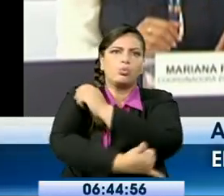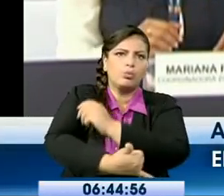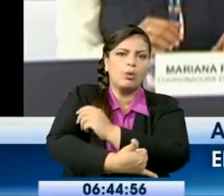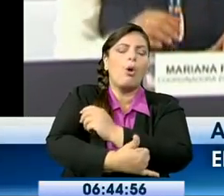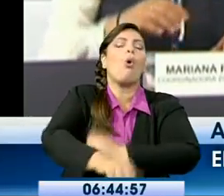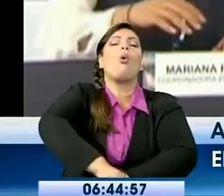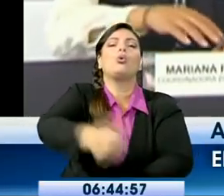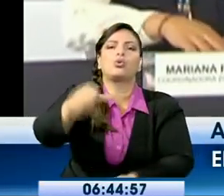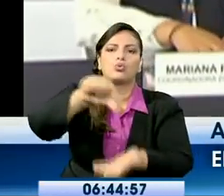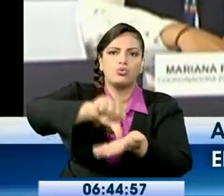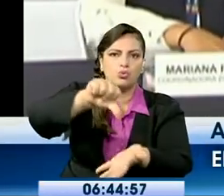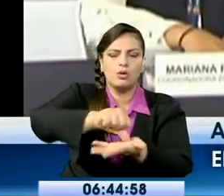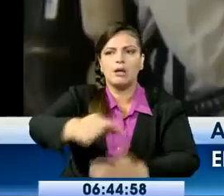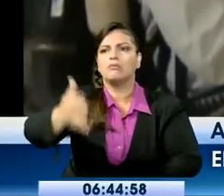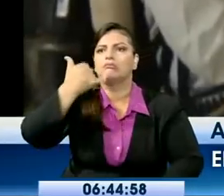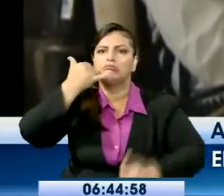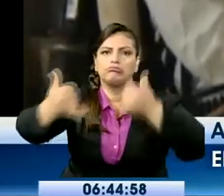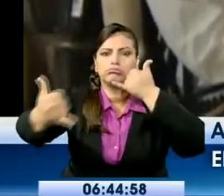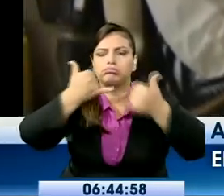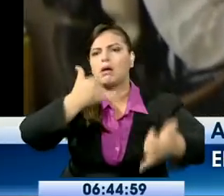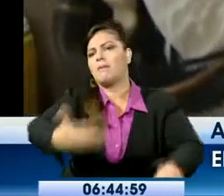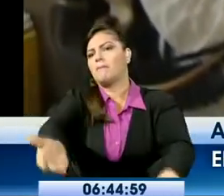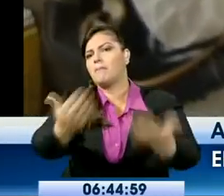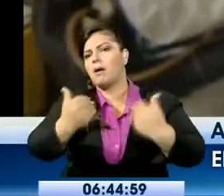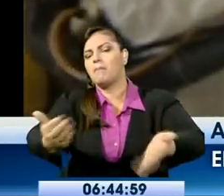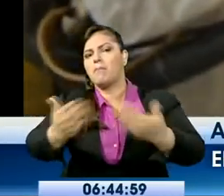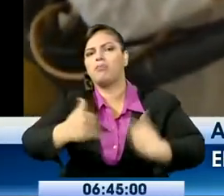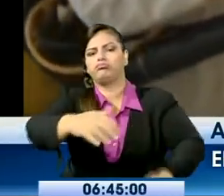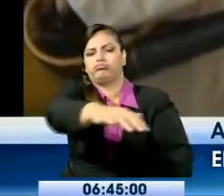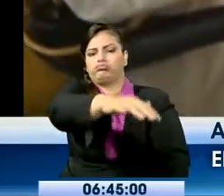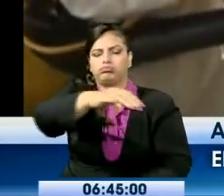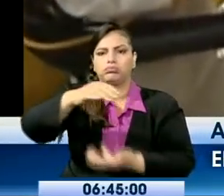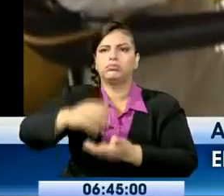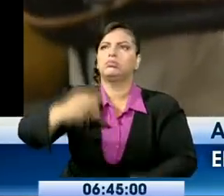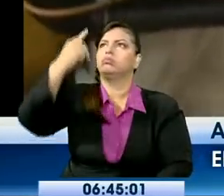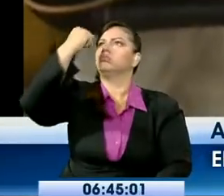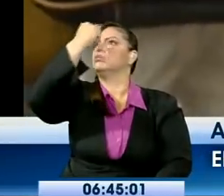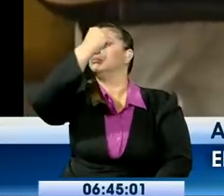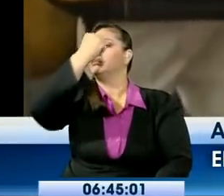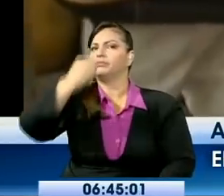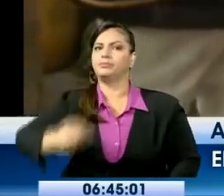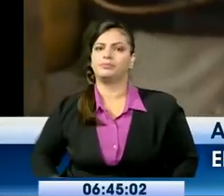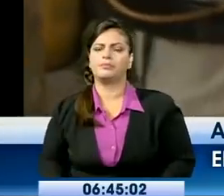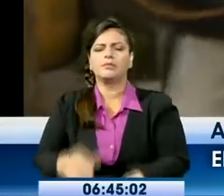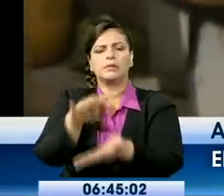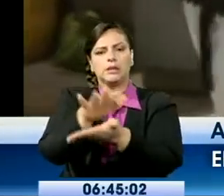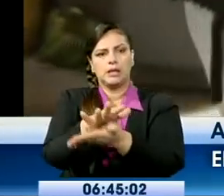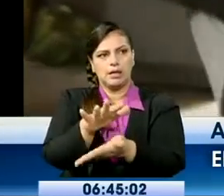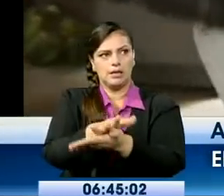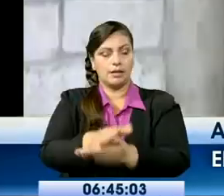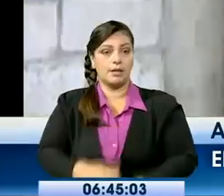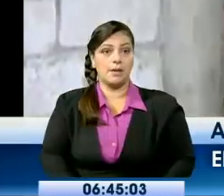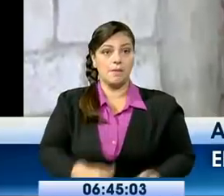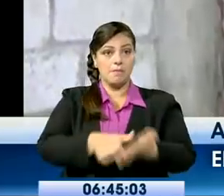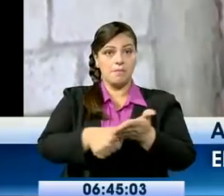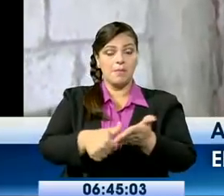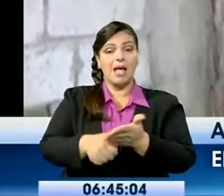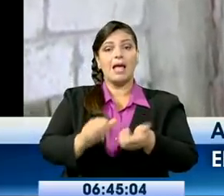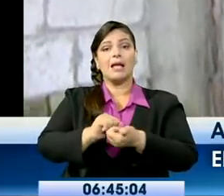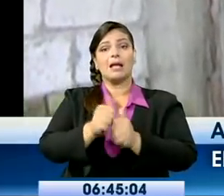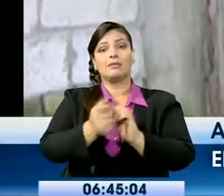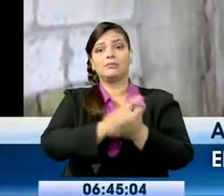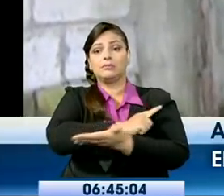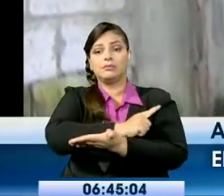Cada semana, el Ministerio de Salud Pública dará un informe oficial con resultados del trabajo que